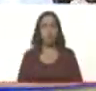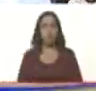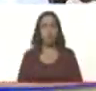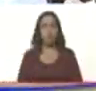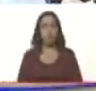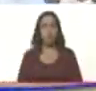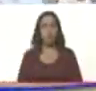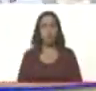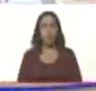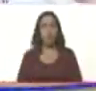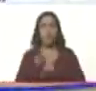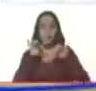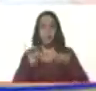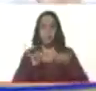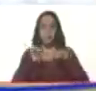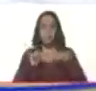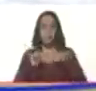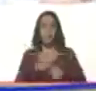Por eso